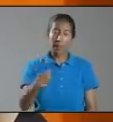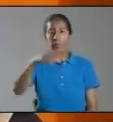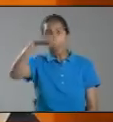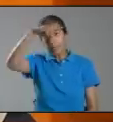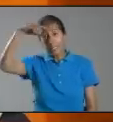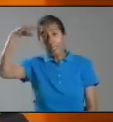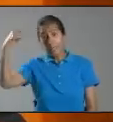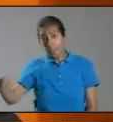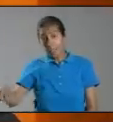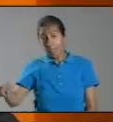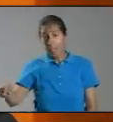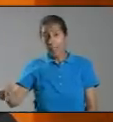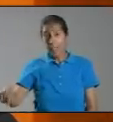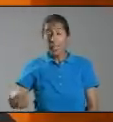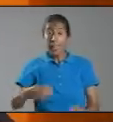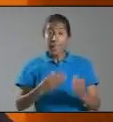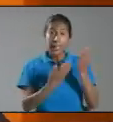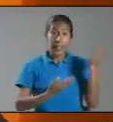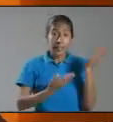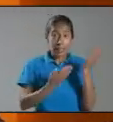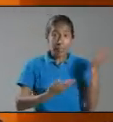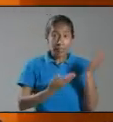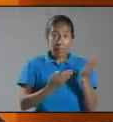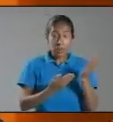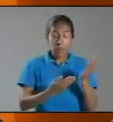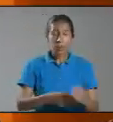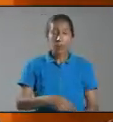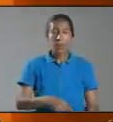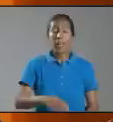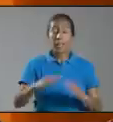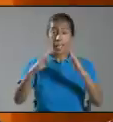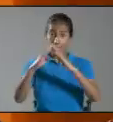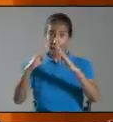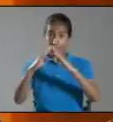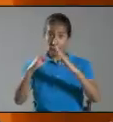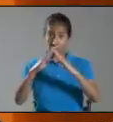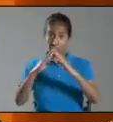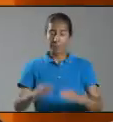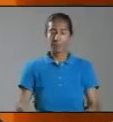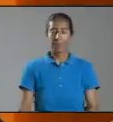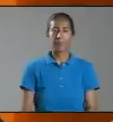trabaja en el servicio de la casa.